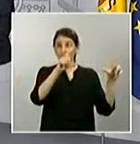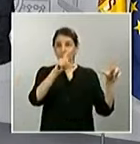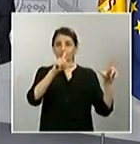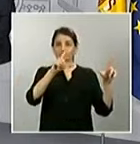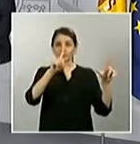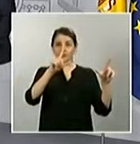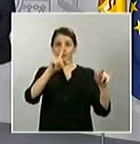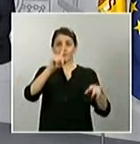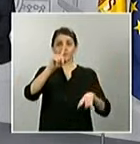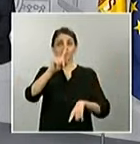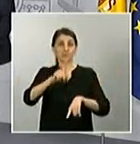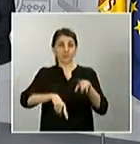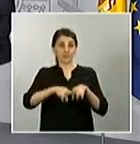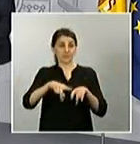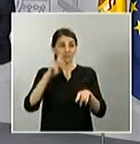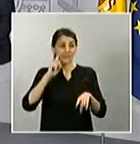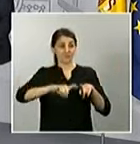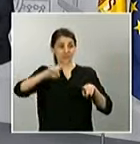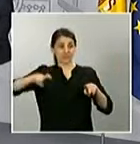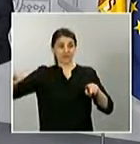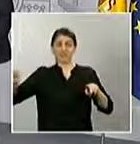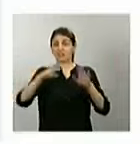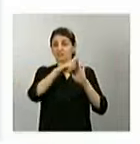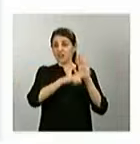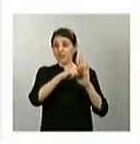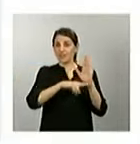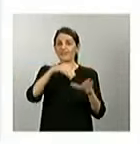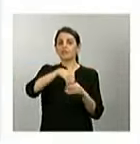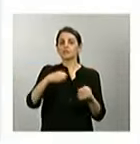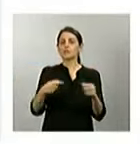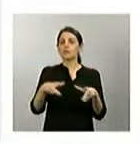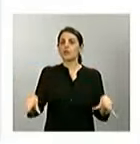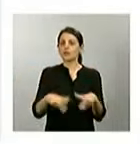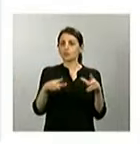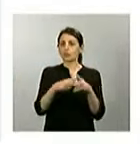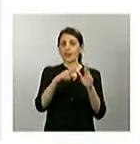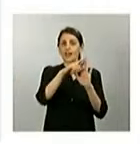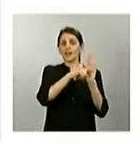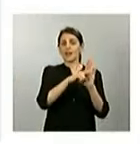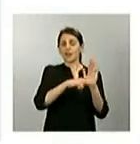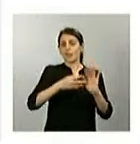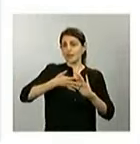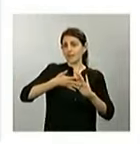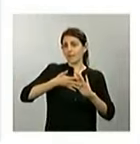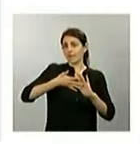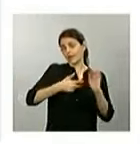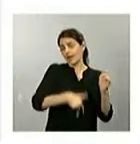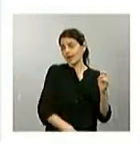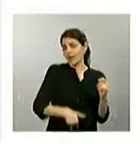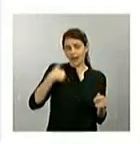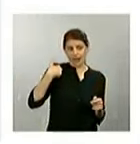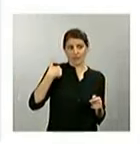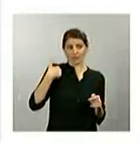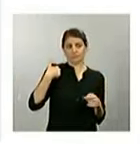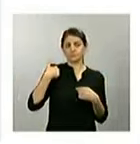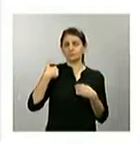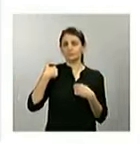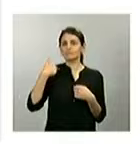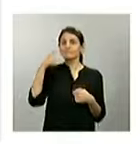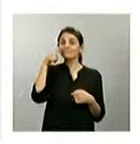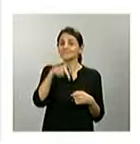dentro de la seguridad social el régimen general es donde se ha producido obviamente la caída mayor